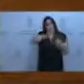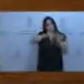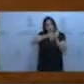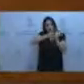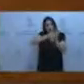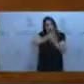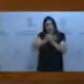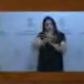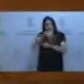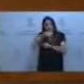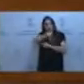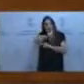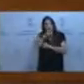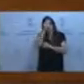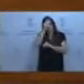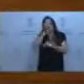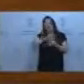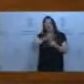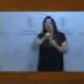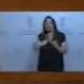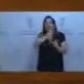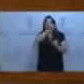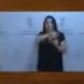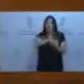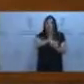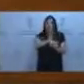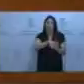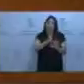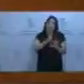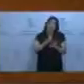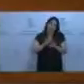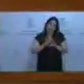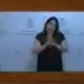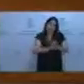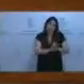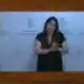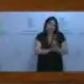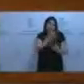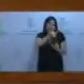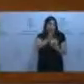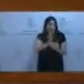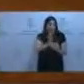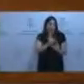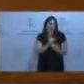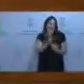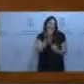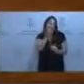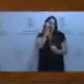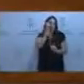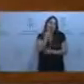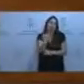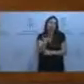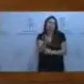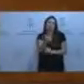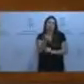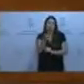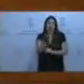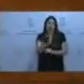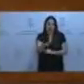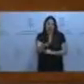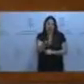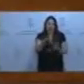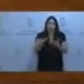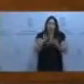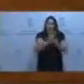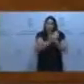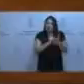expuesto a la hora de emitir su voto, que dicho sea de paso, esperemos que sea favorable. Apoyemos entre